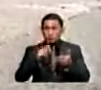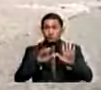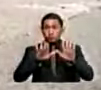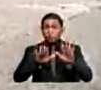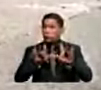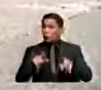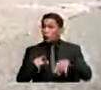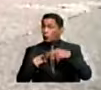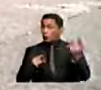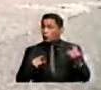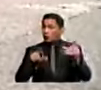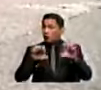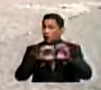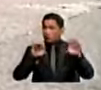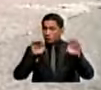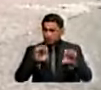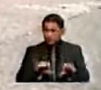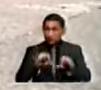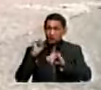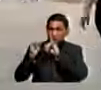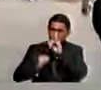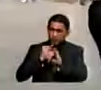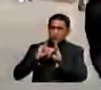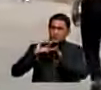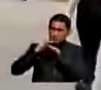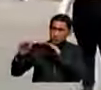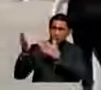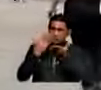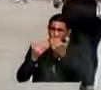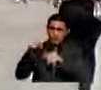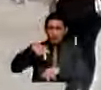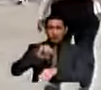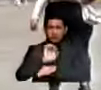otros incentivos para que empresas extranjeras vengan a invertir en el país. Cristian Hidalgo, TC Televisión.